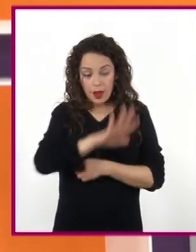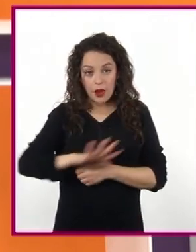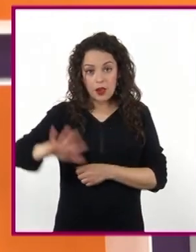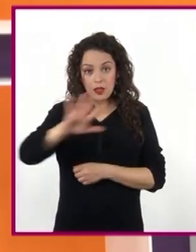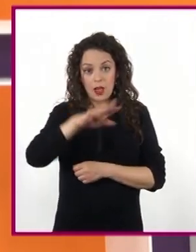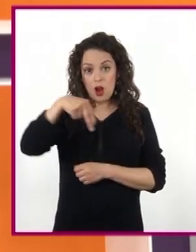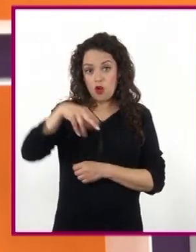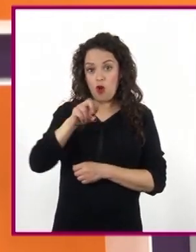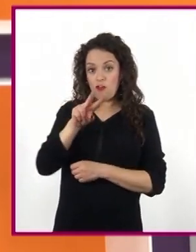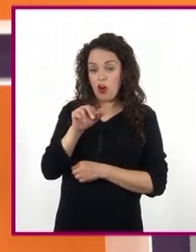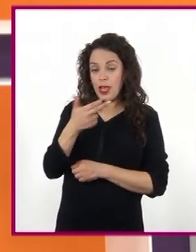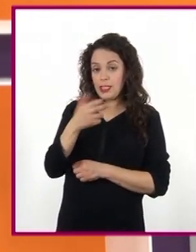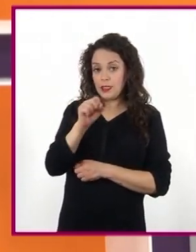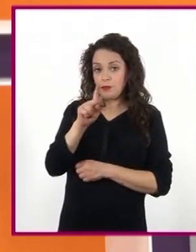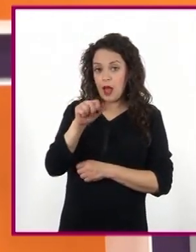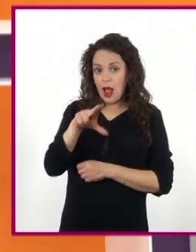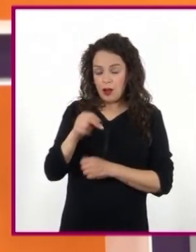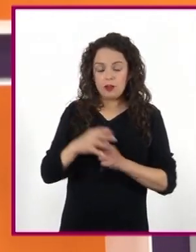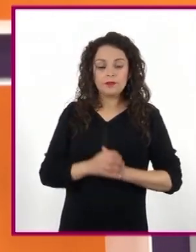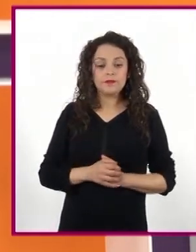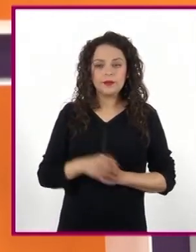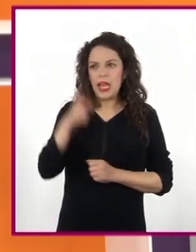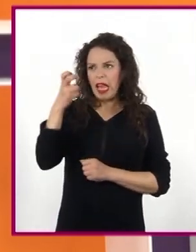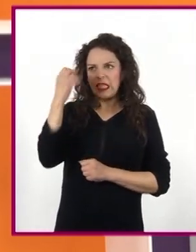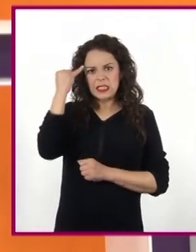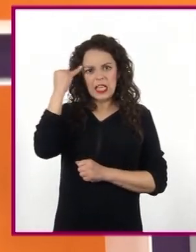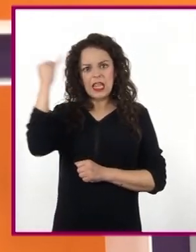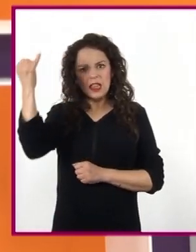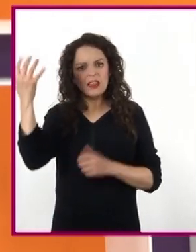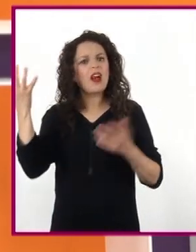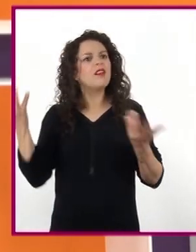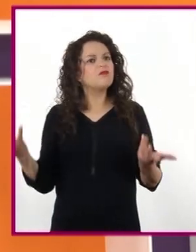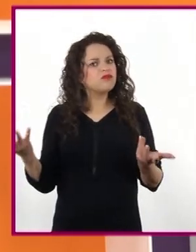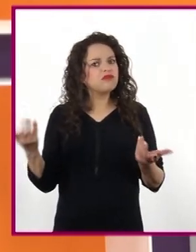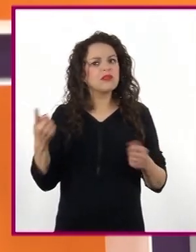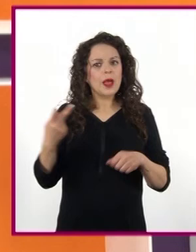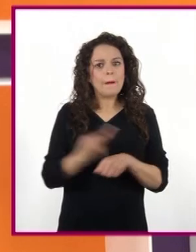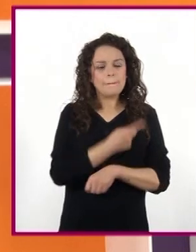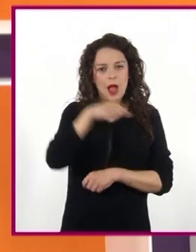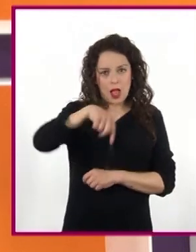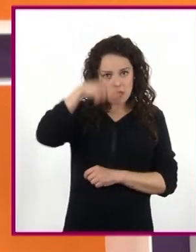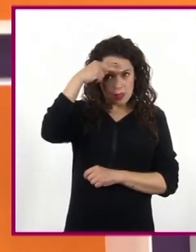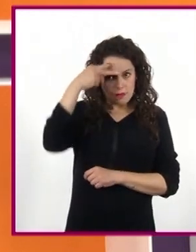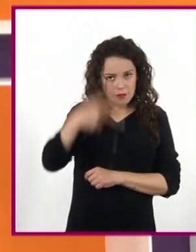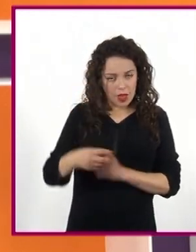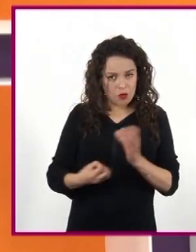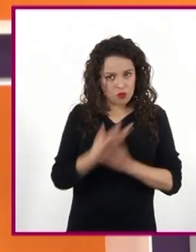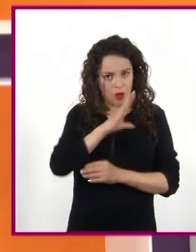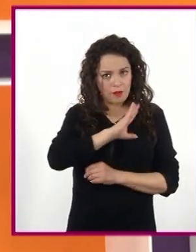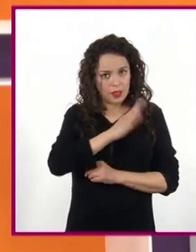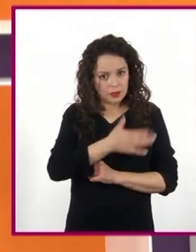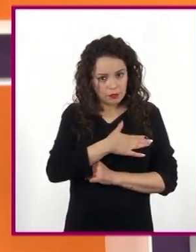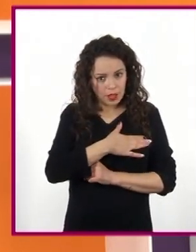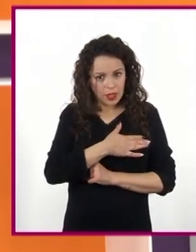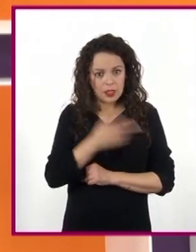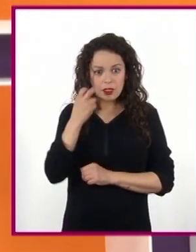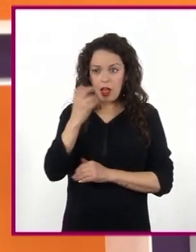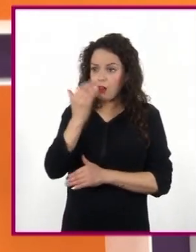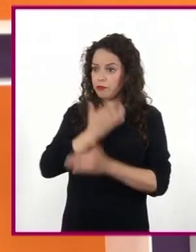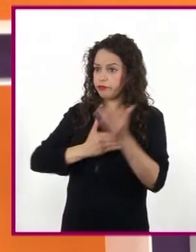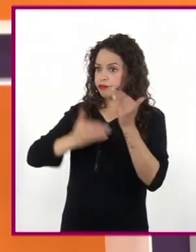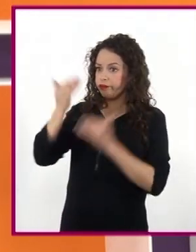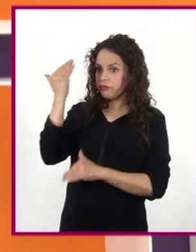consecuencias tuvieron las ideas ilustradas en la Nueva España? ¿Cuáles fueron los principales logros conseguidos por la minoría